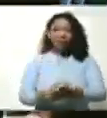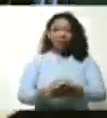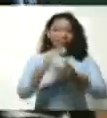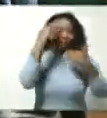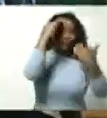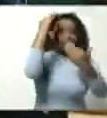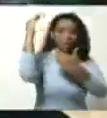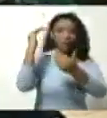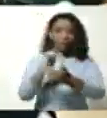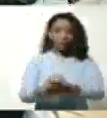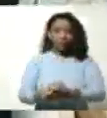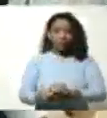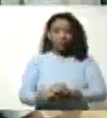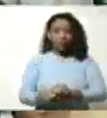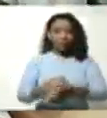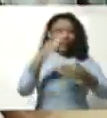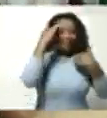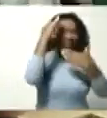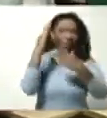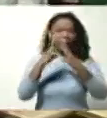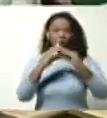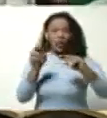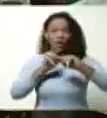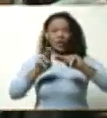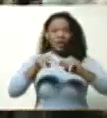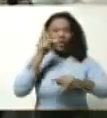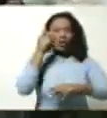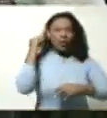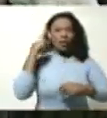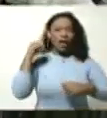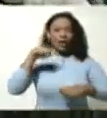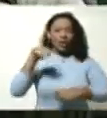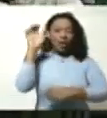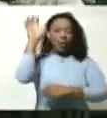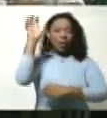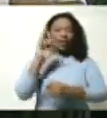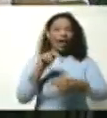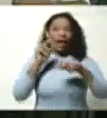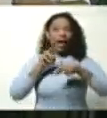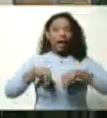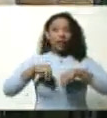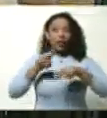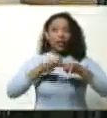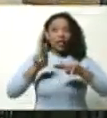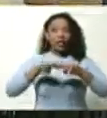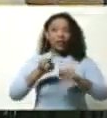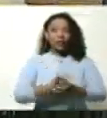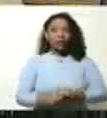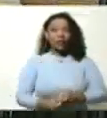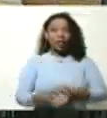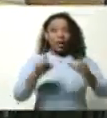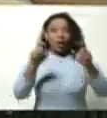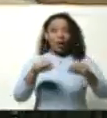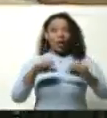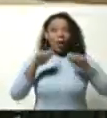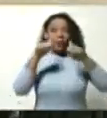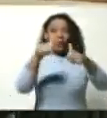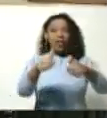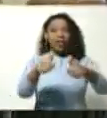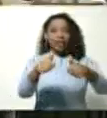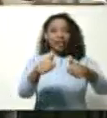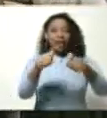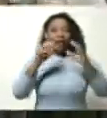decir, almiranta? Saludo a todos los niños y niñas de la patria, a estos niños que hoy inician